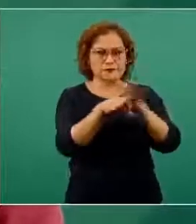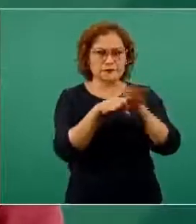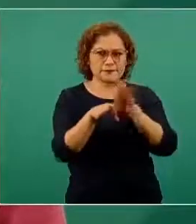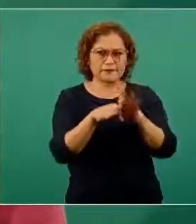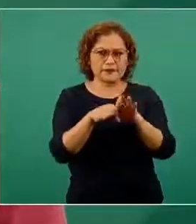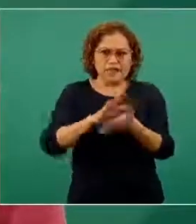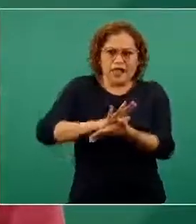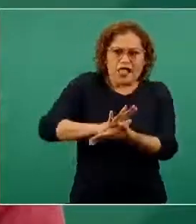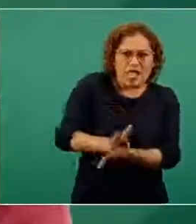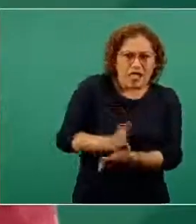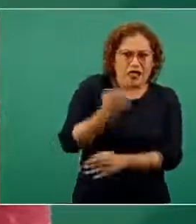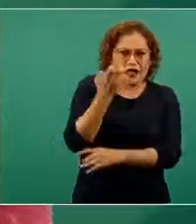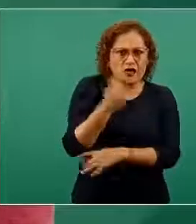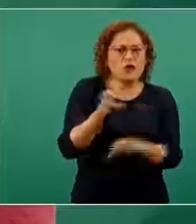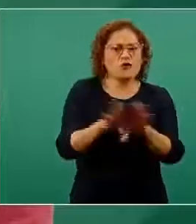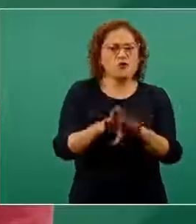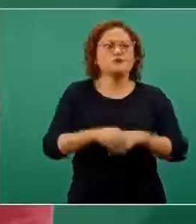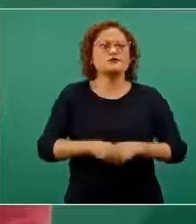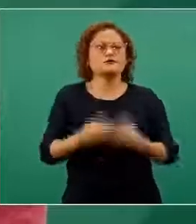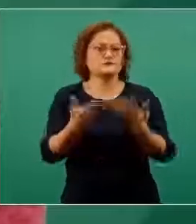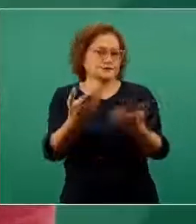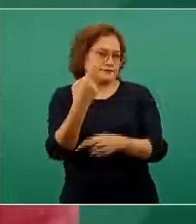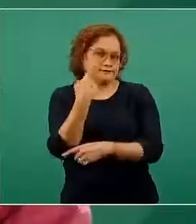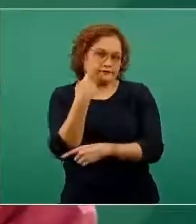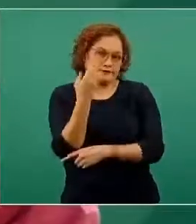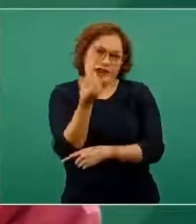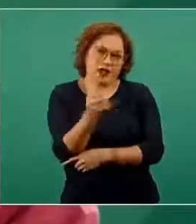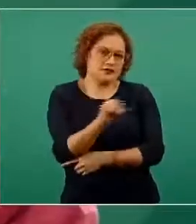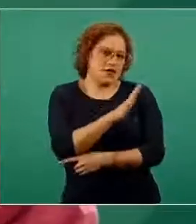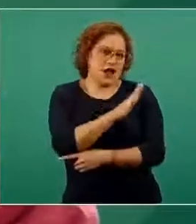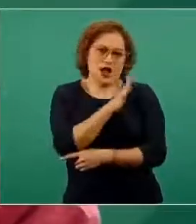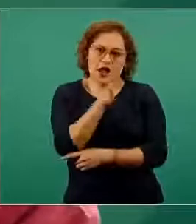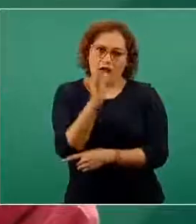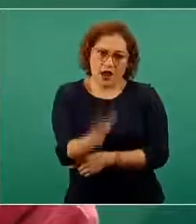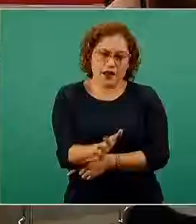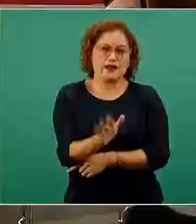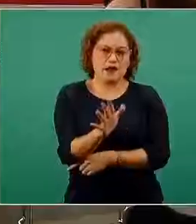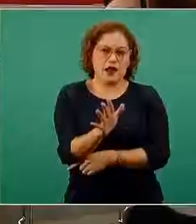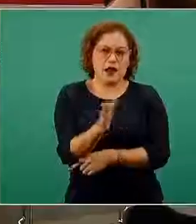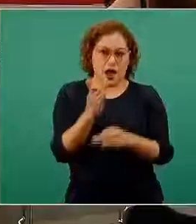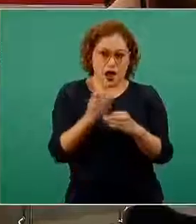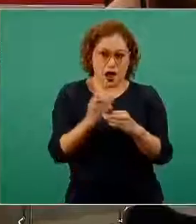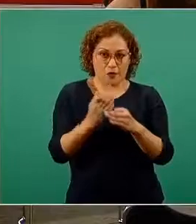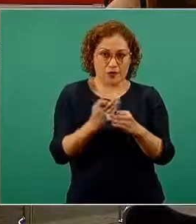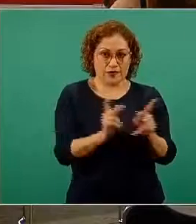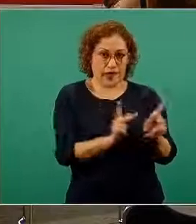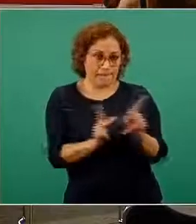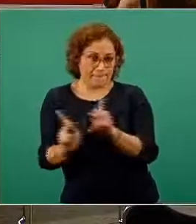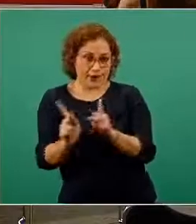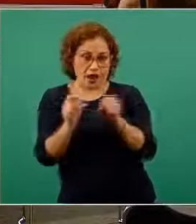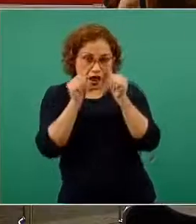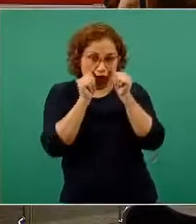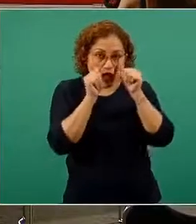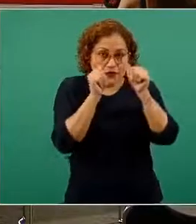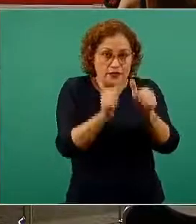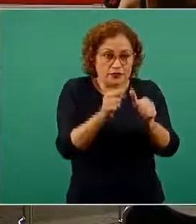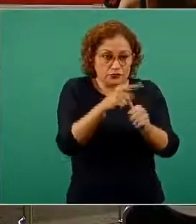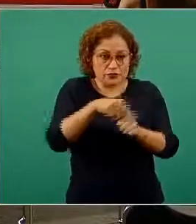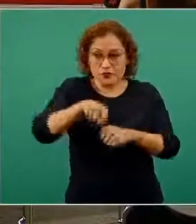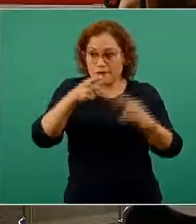carácter general. No hay un plan específico para proteger a las personas que son discriminadas por haber tenido COVID y tener secuelas de